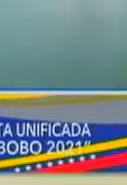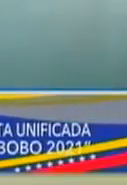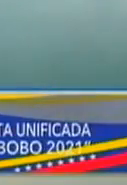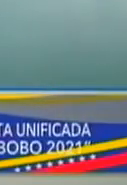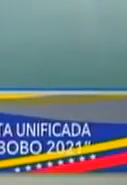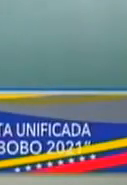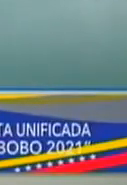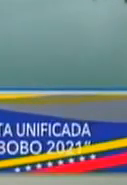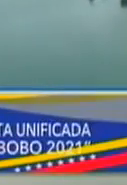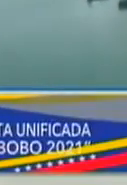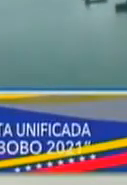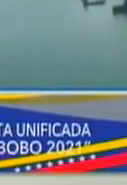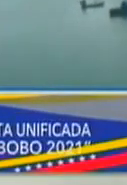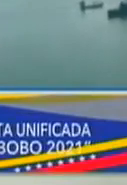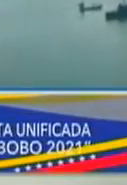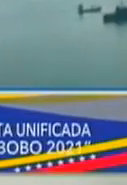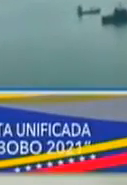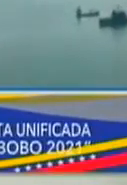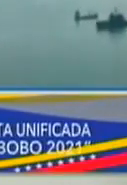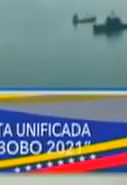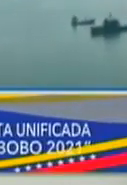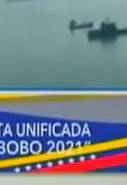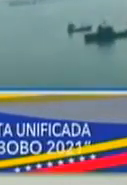cívico-militar-policial, está